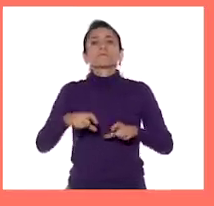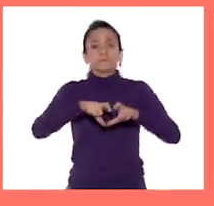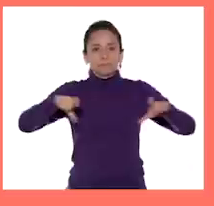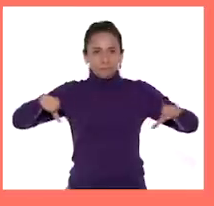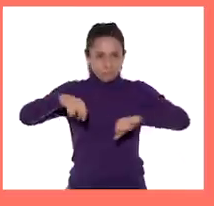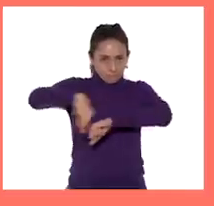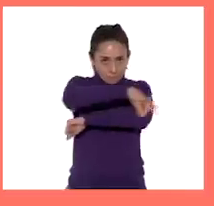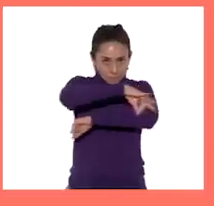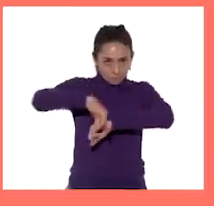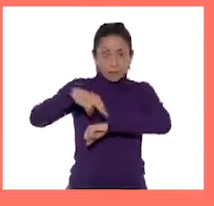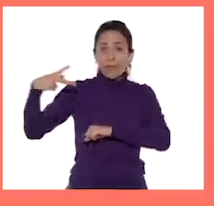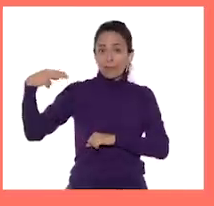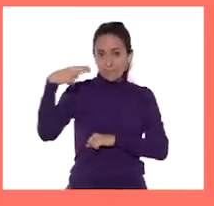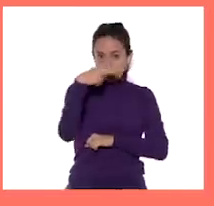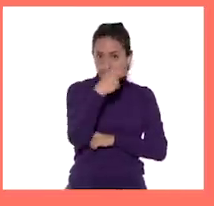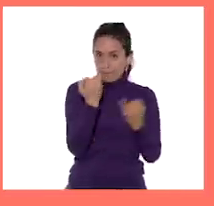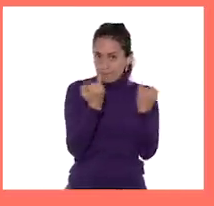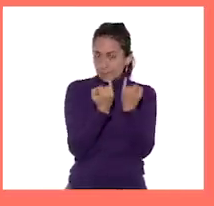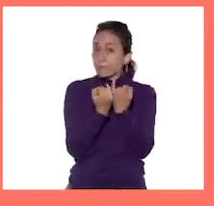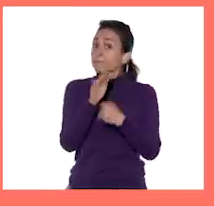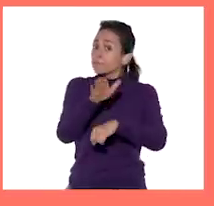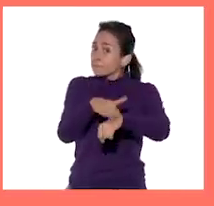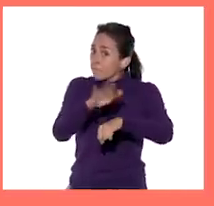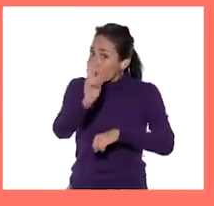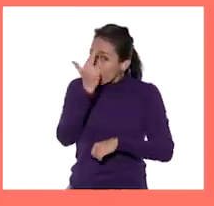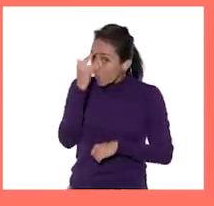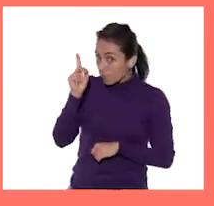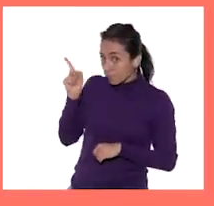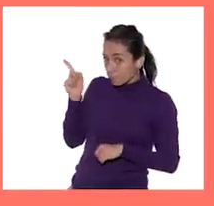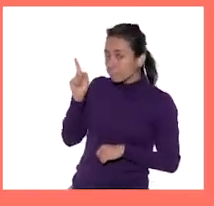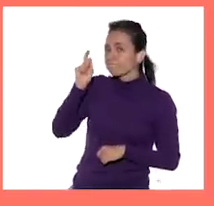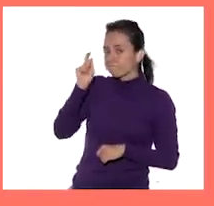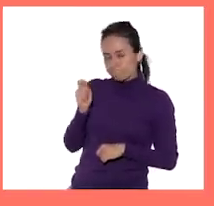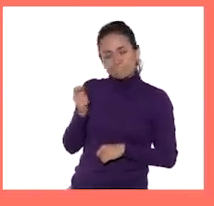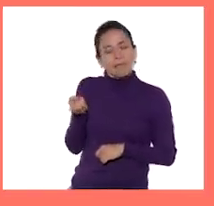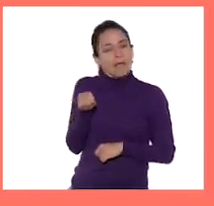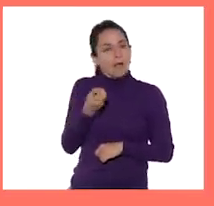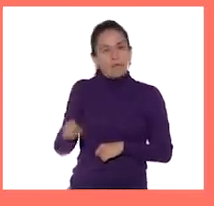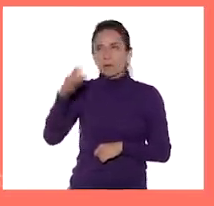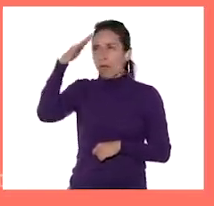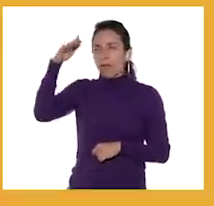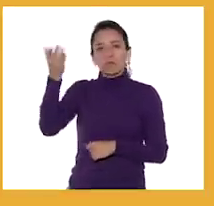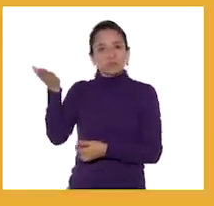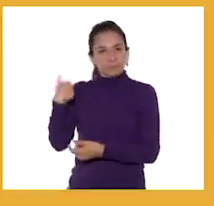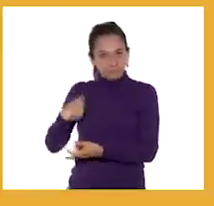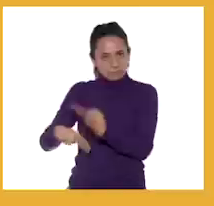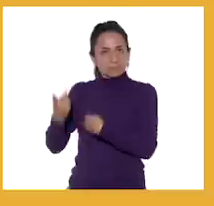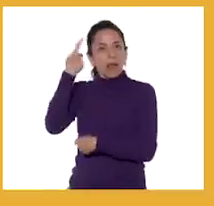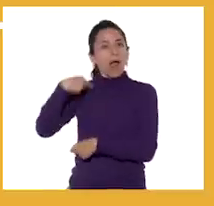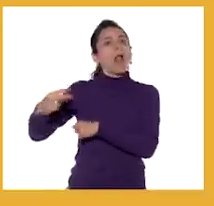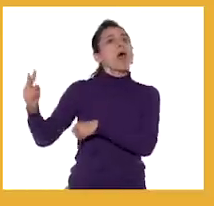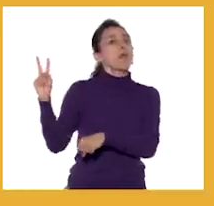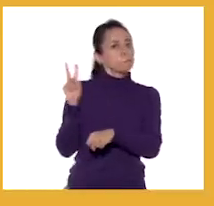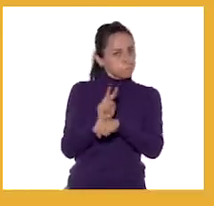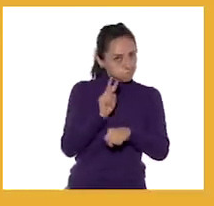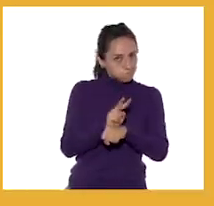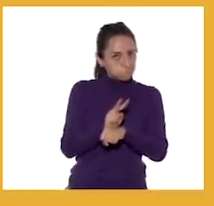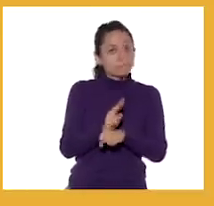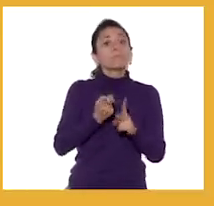y tijeras. Recuerda que la manipulación de estas debe estar supervisada por un adulto.